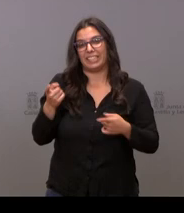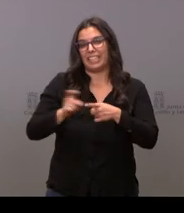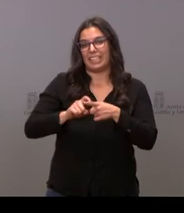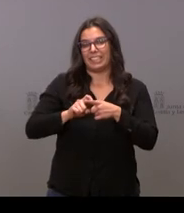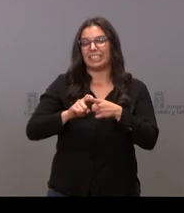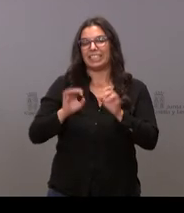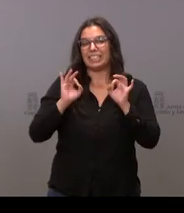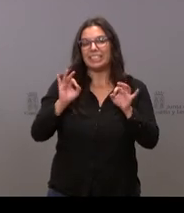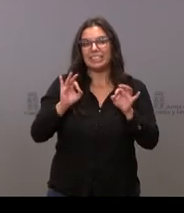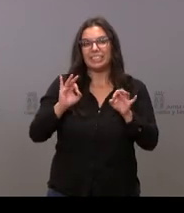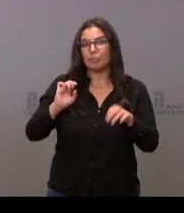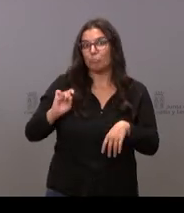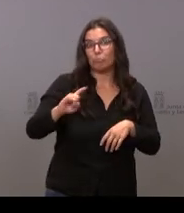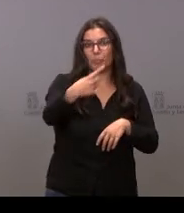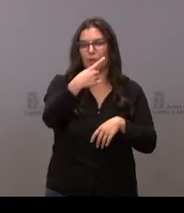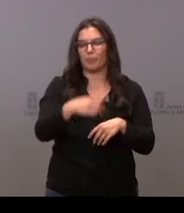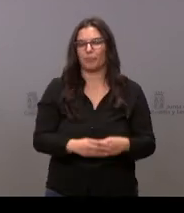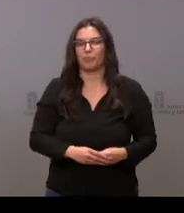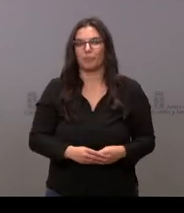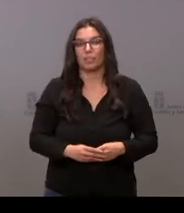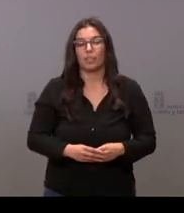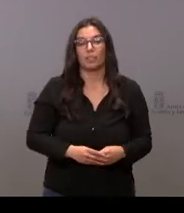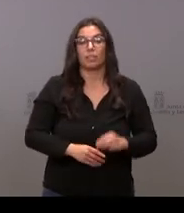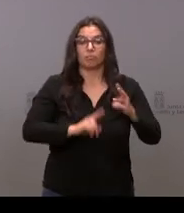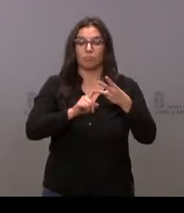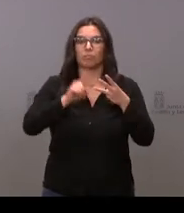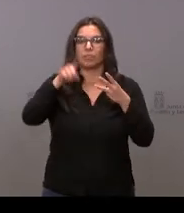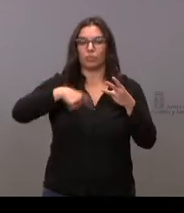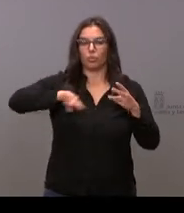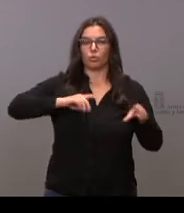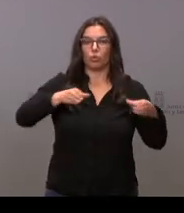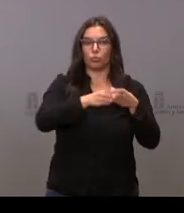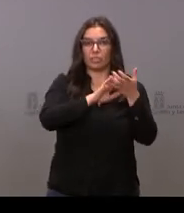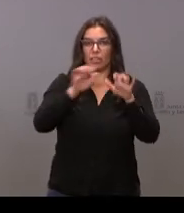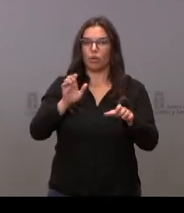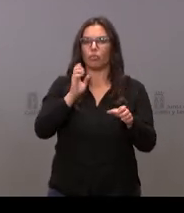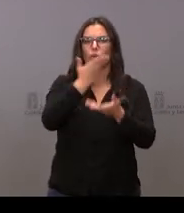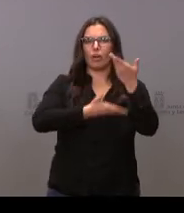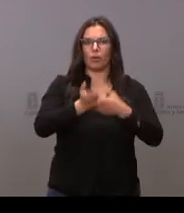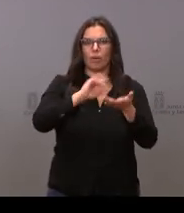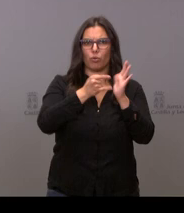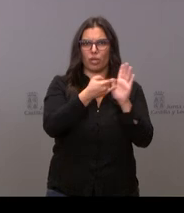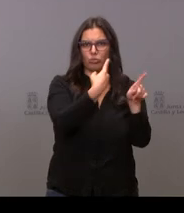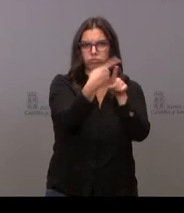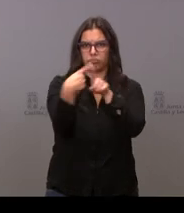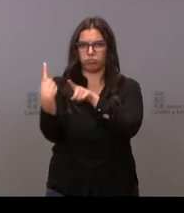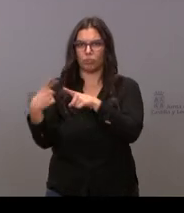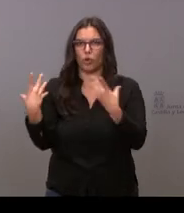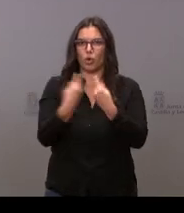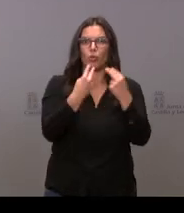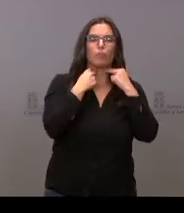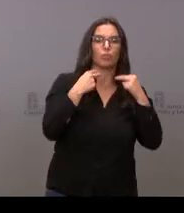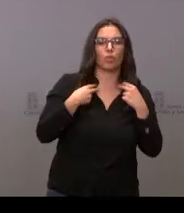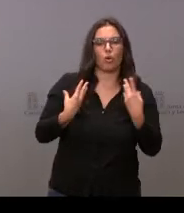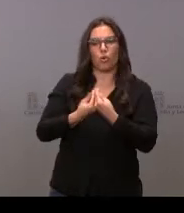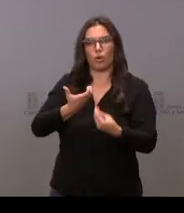especialmente pionero y puntero y en tercer lugar desde la junta vamos a colaborar en distintos proyectos con la diputación con el